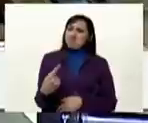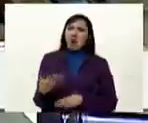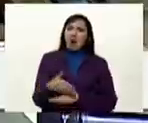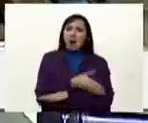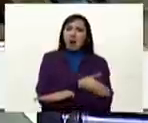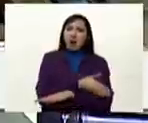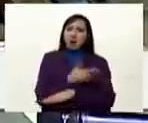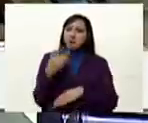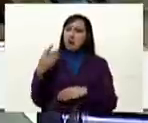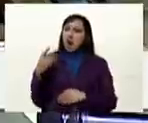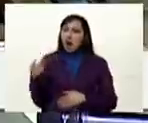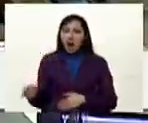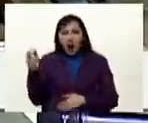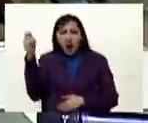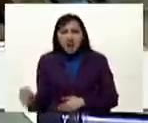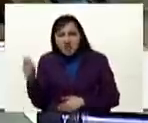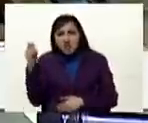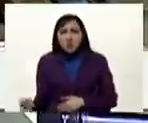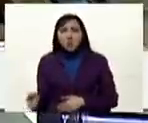oposición? ¿Ah?